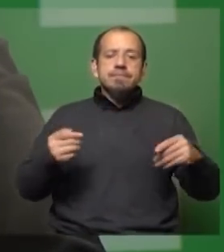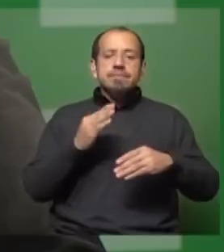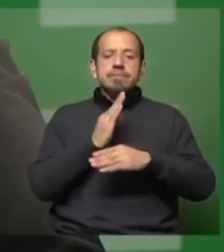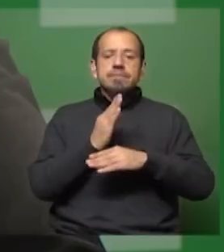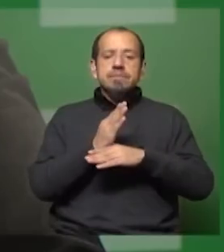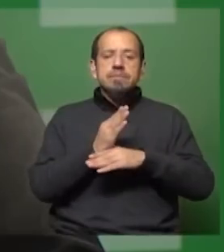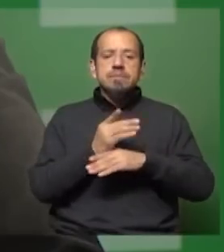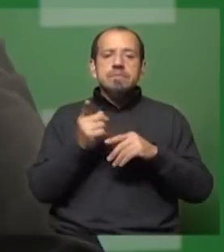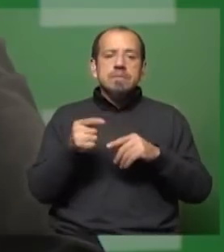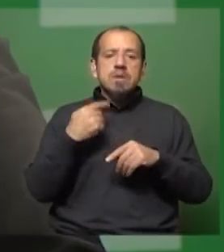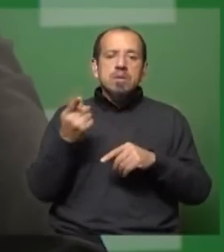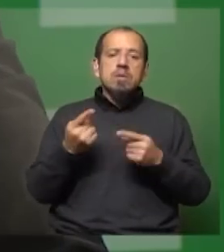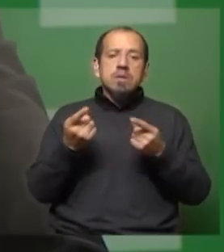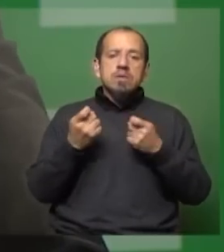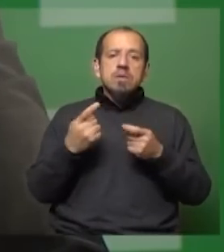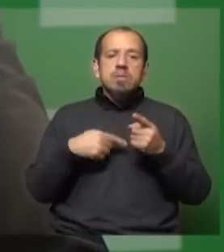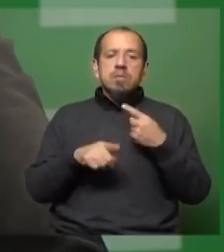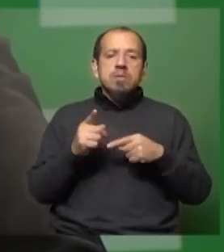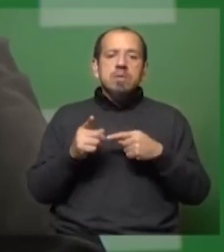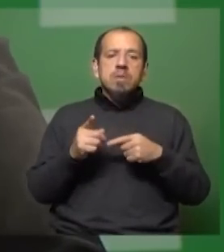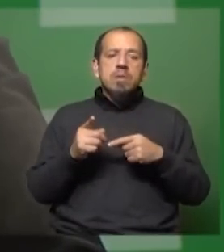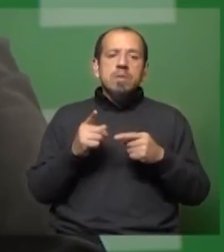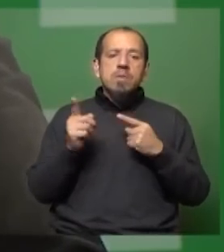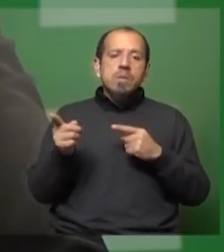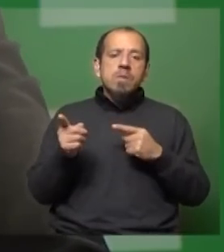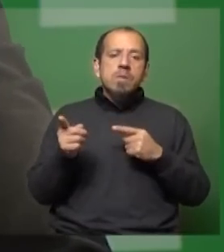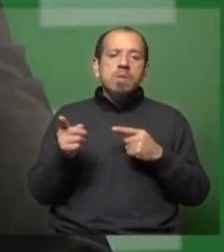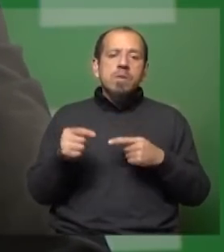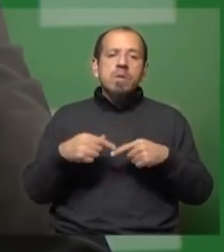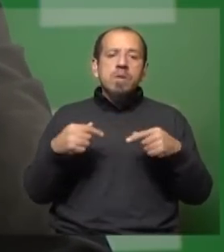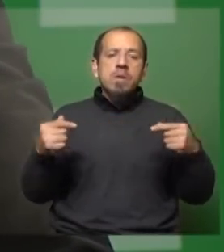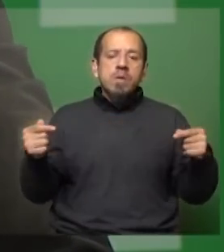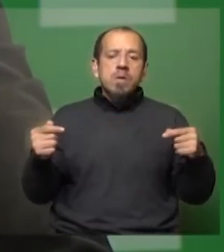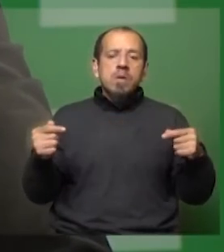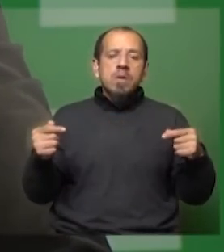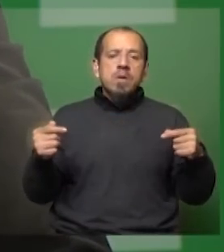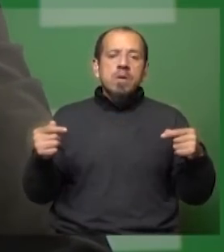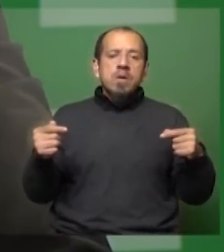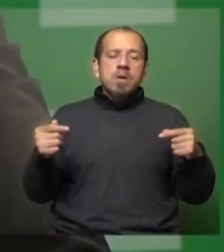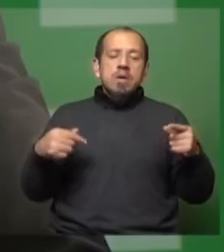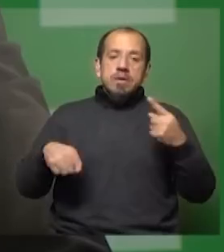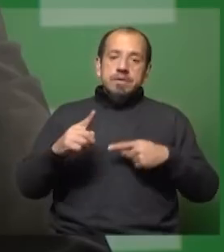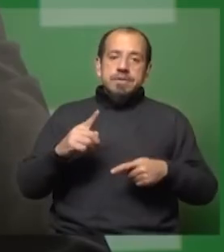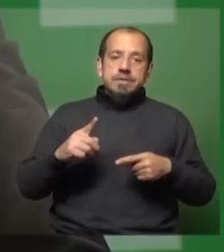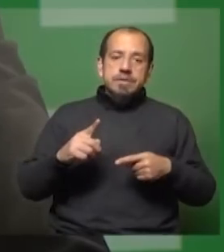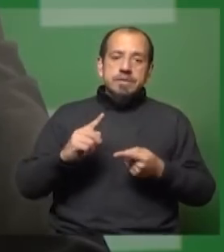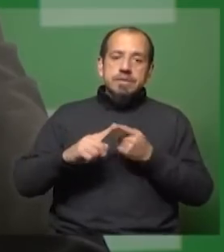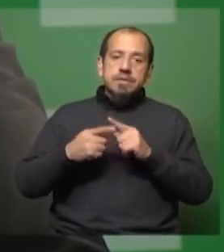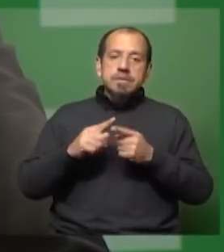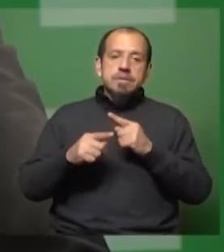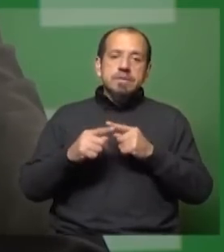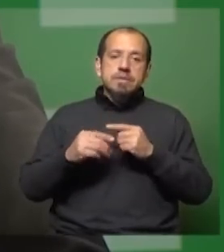los demás lo necesitan pero al mismo tiempo son los productos que nos obligan a que la relación sea típicamente